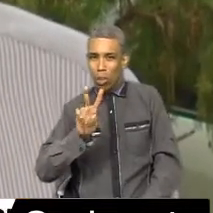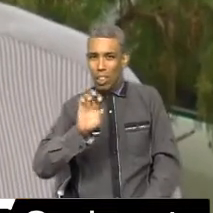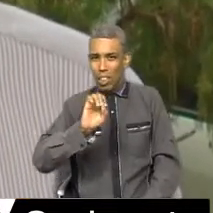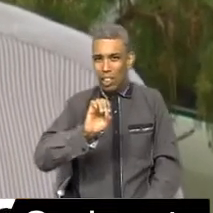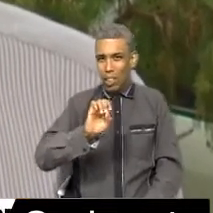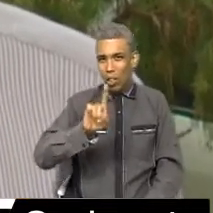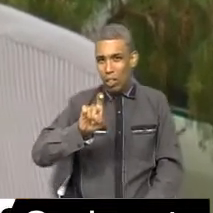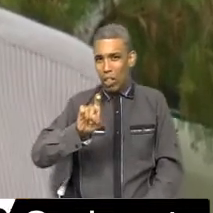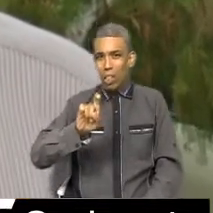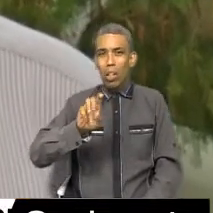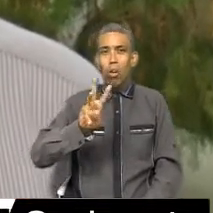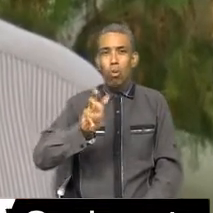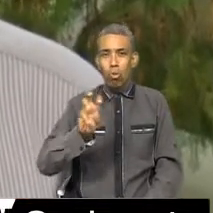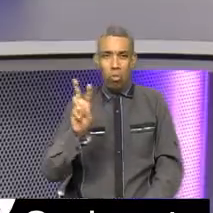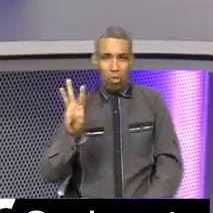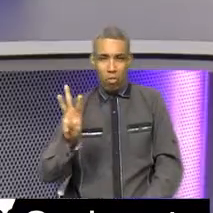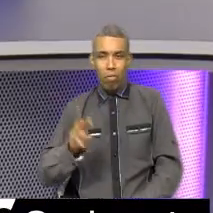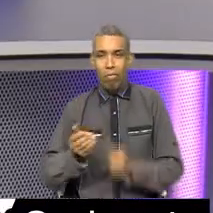310-412-0683.